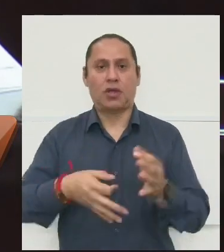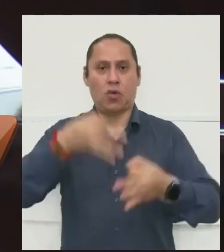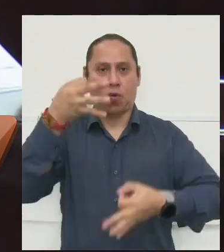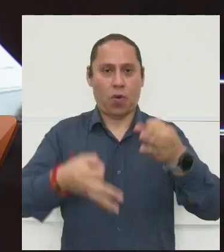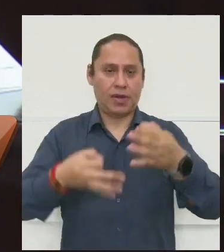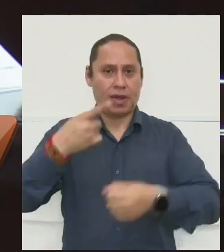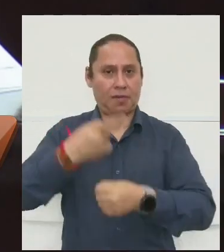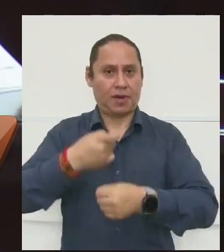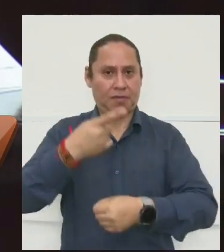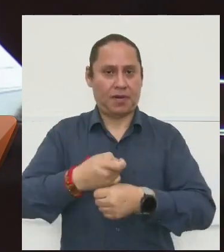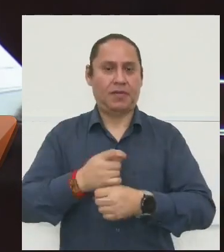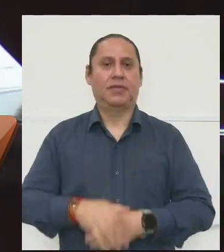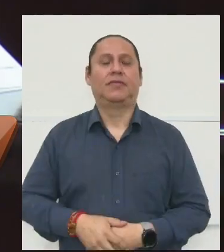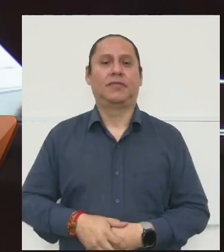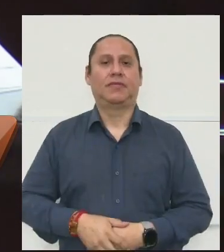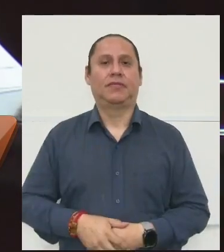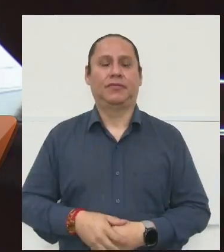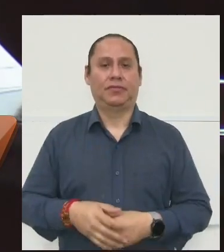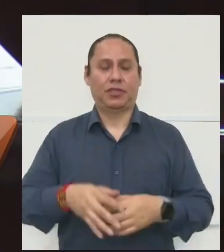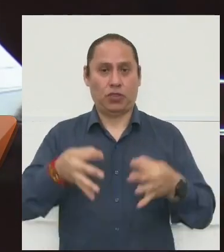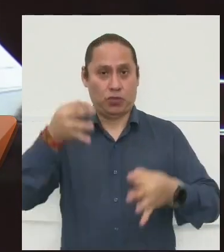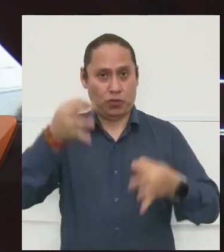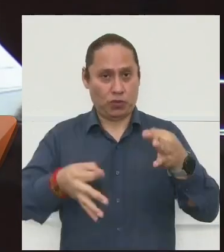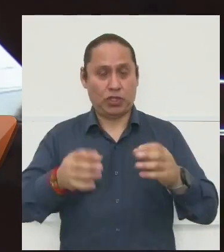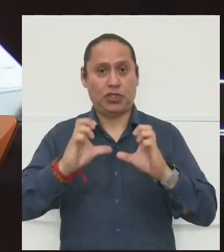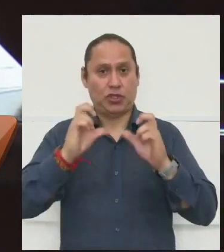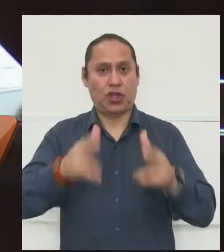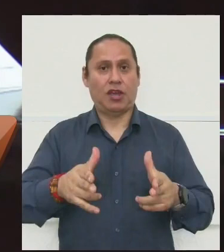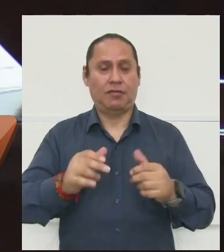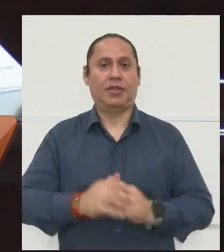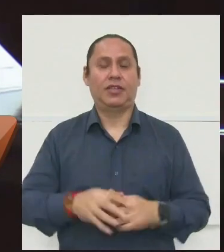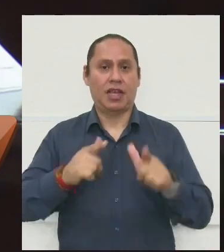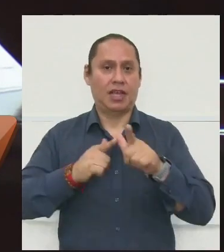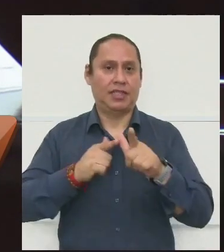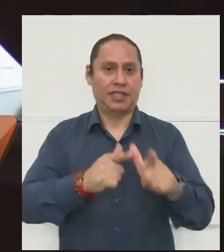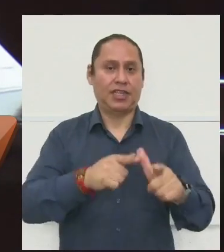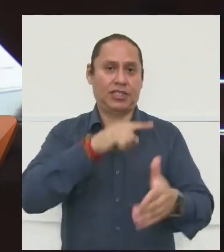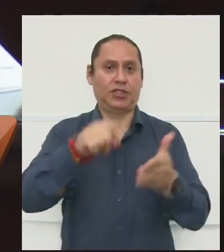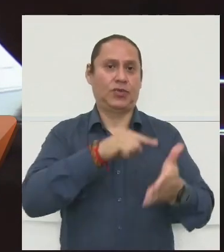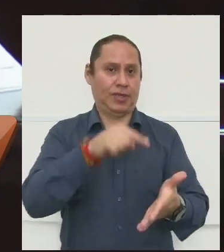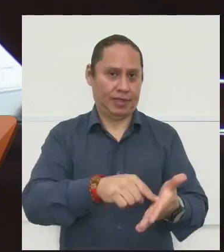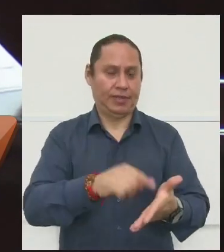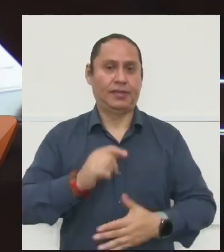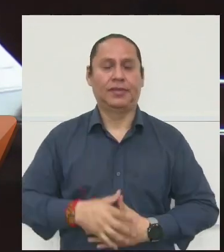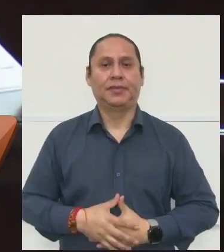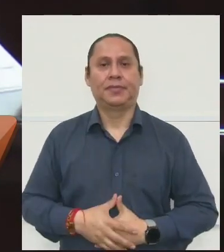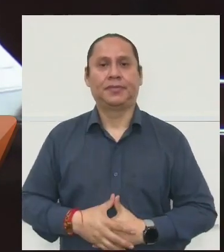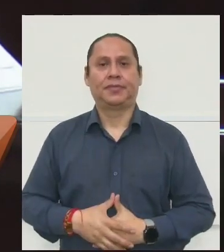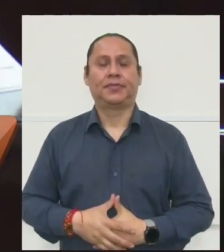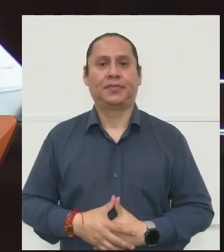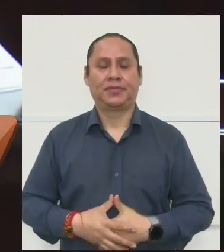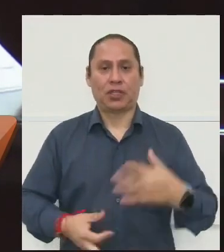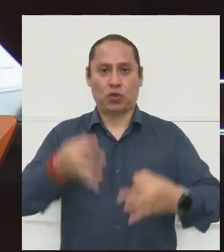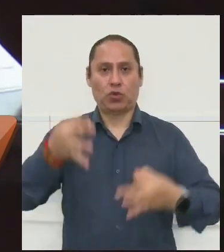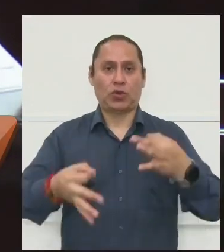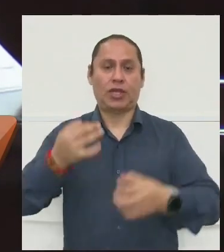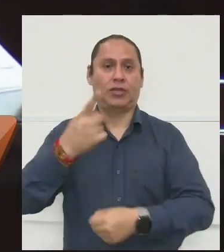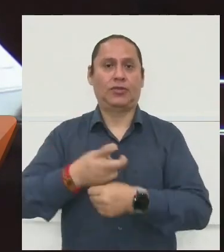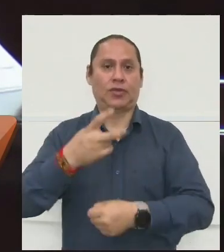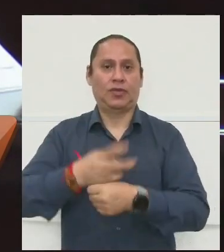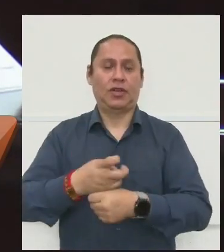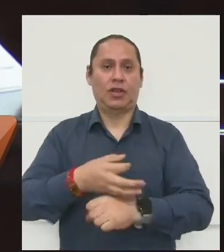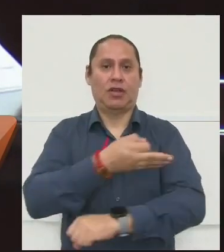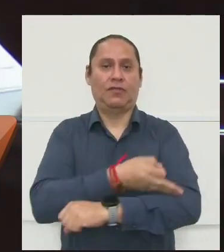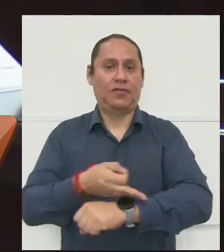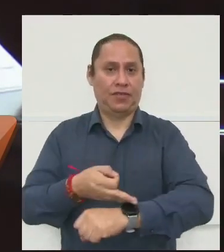de primera instancia del poder judicial de Chiapas en las siguientes adscripciones juzgado segundo de